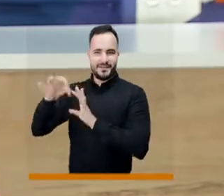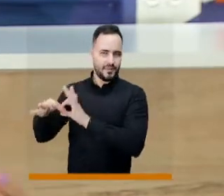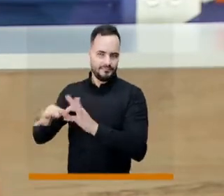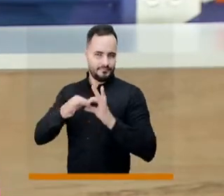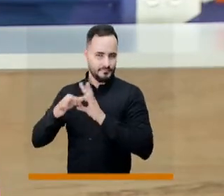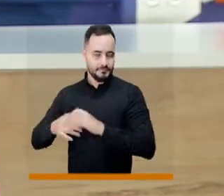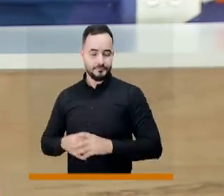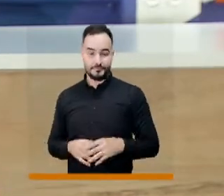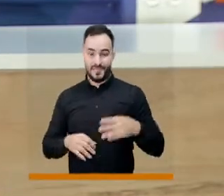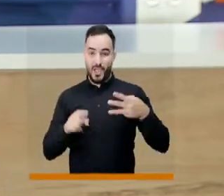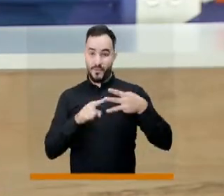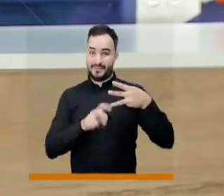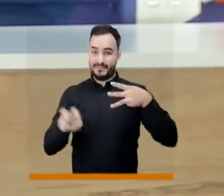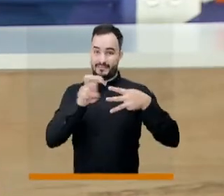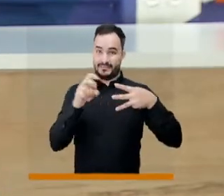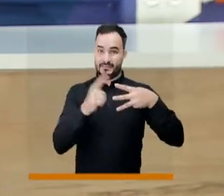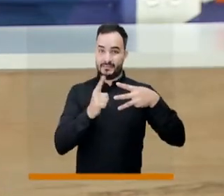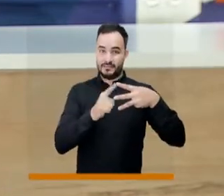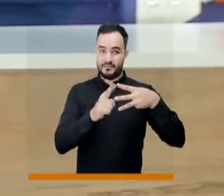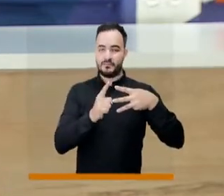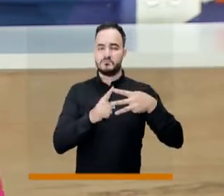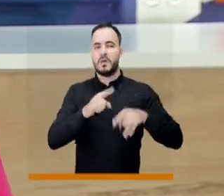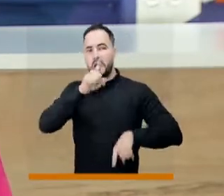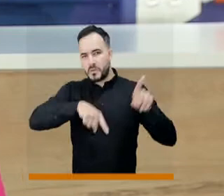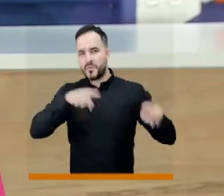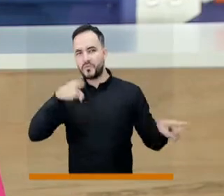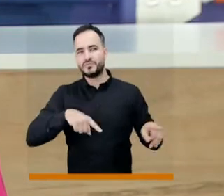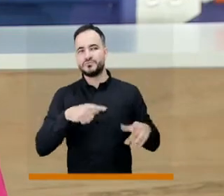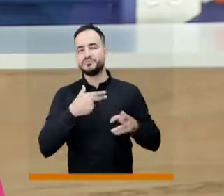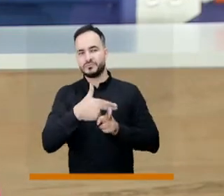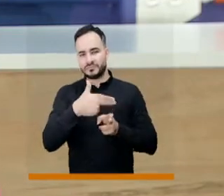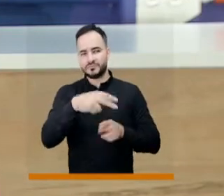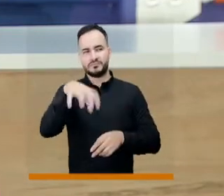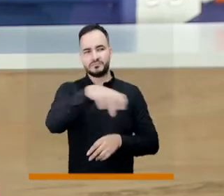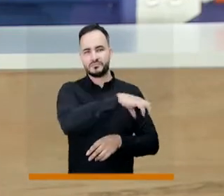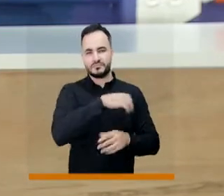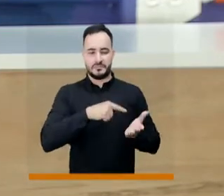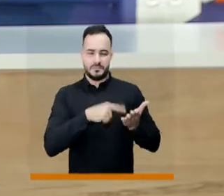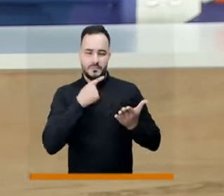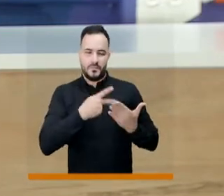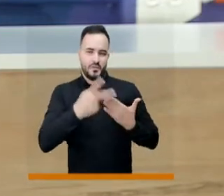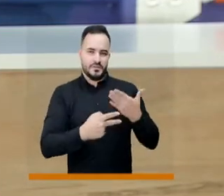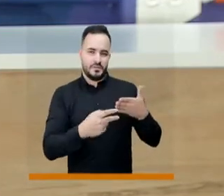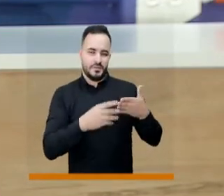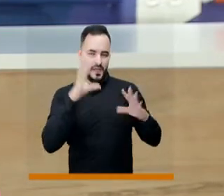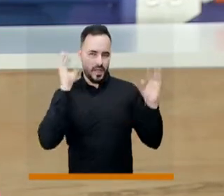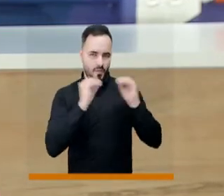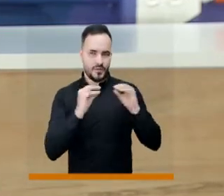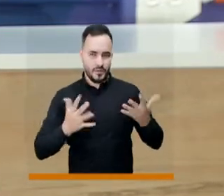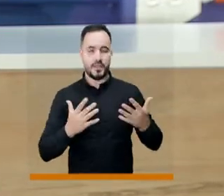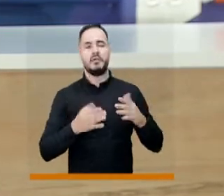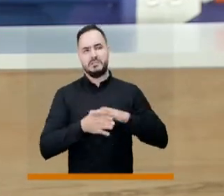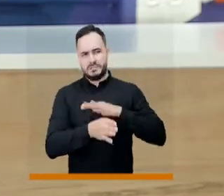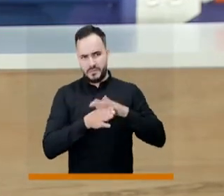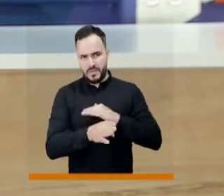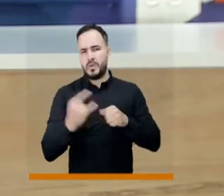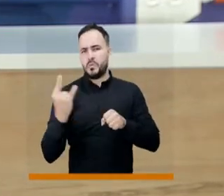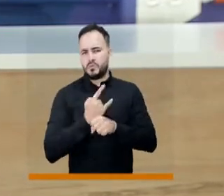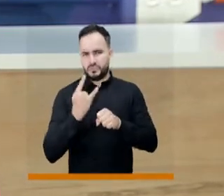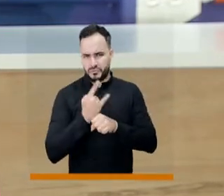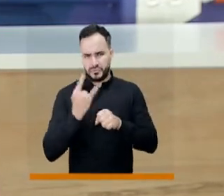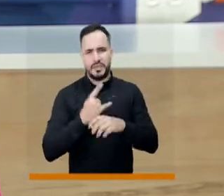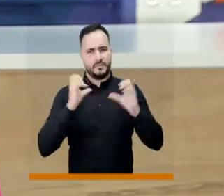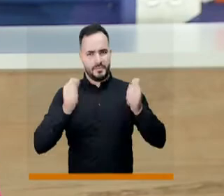de emprendedores y para la co-creación. Y hay una tercera escala que ya permite,